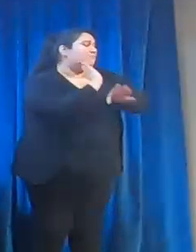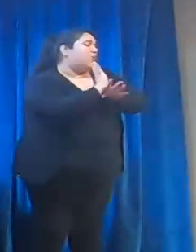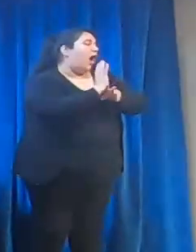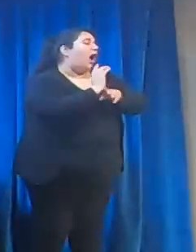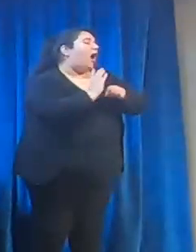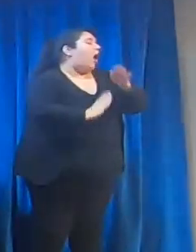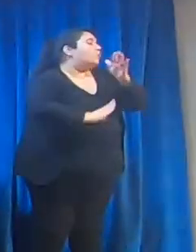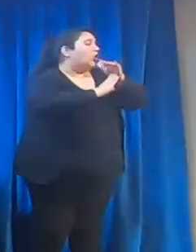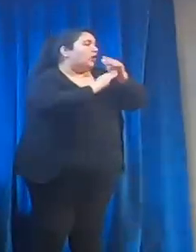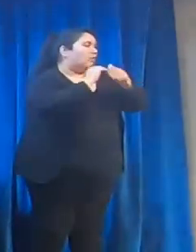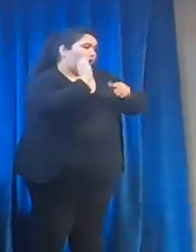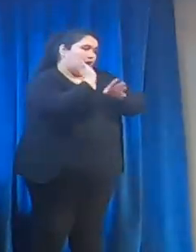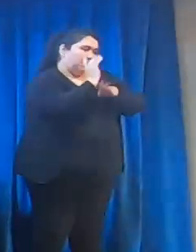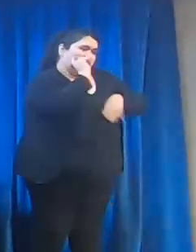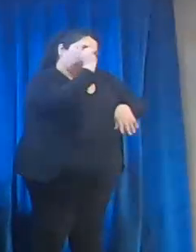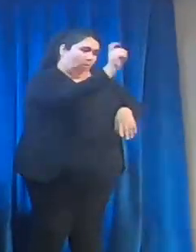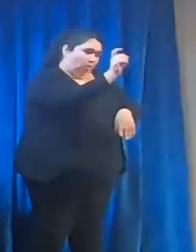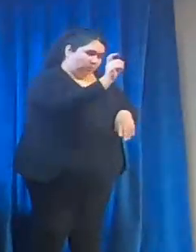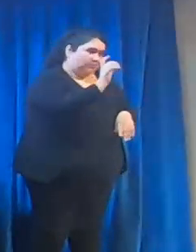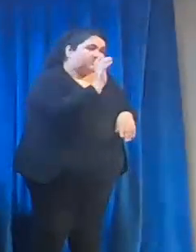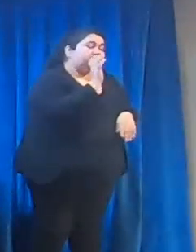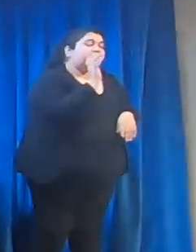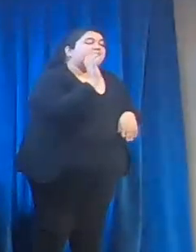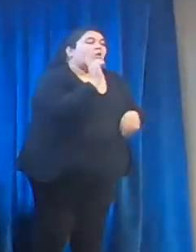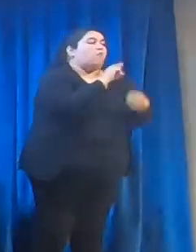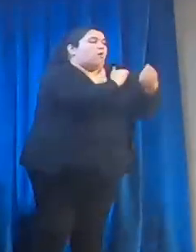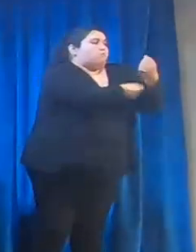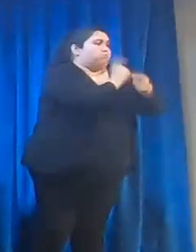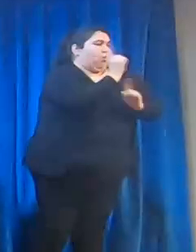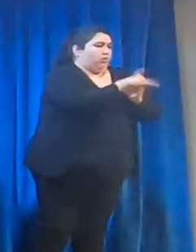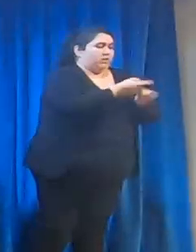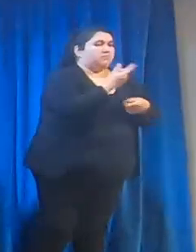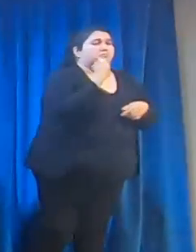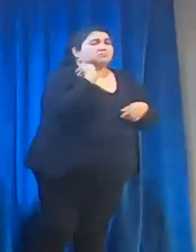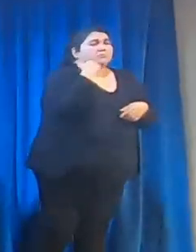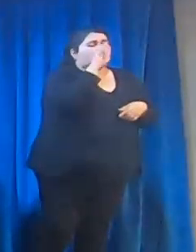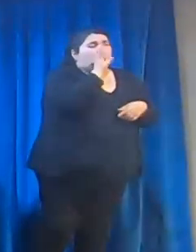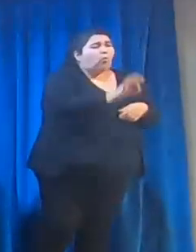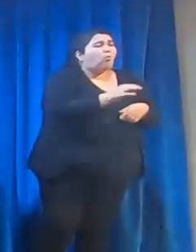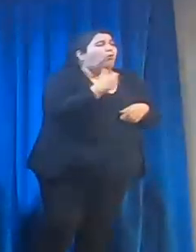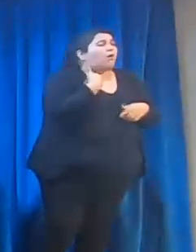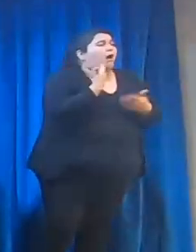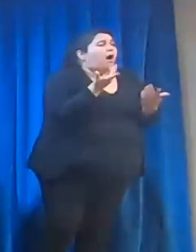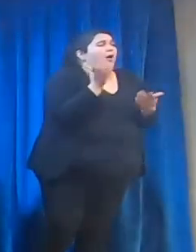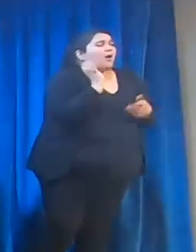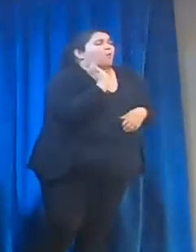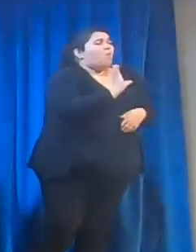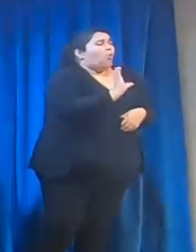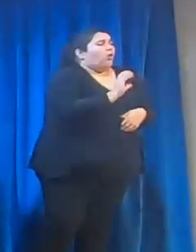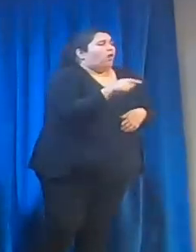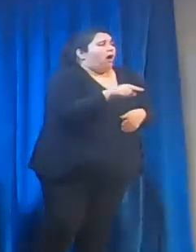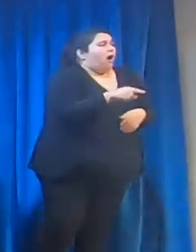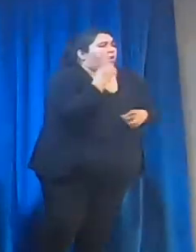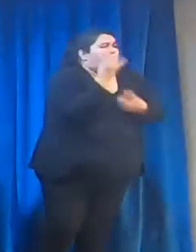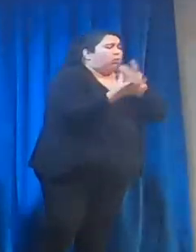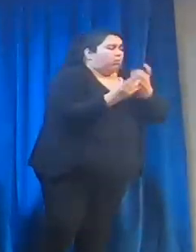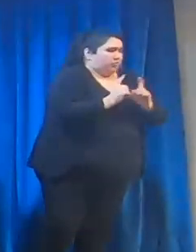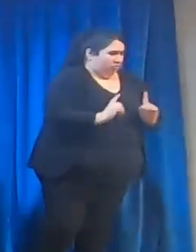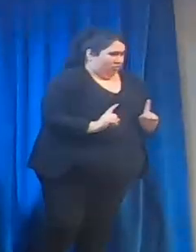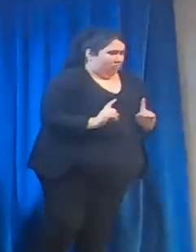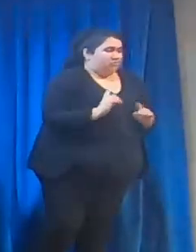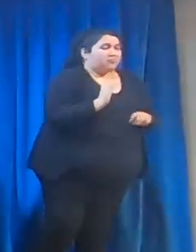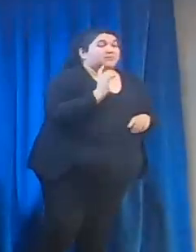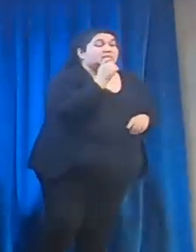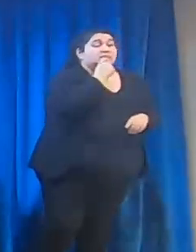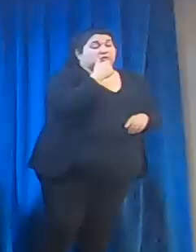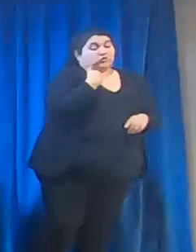bullying vertical. A veces nos plantean por qué no escribimos nunca de bullying vertical, porque no es bullying, ¿sí? Si yo como adulta le digo, a